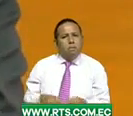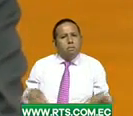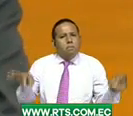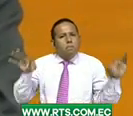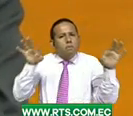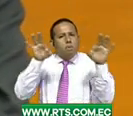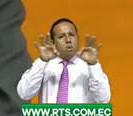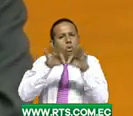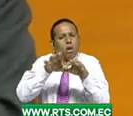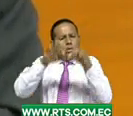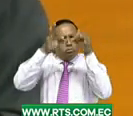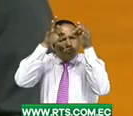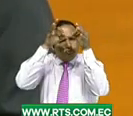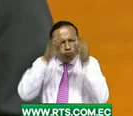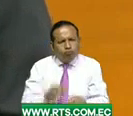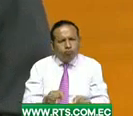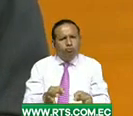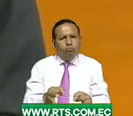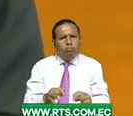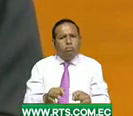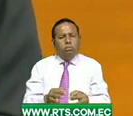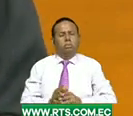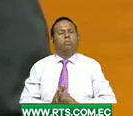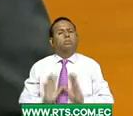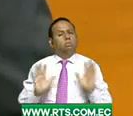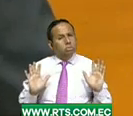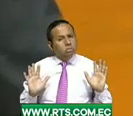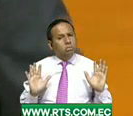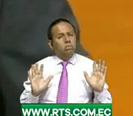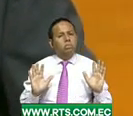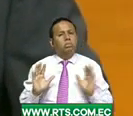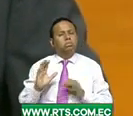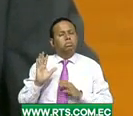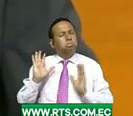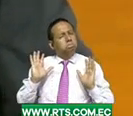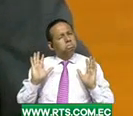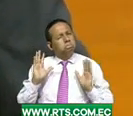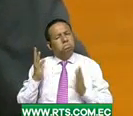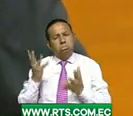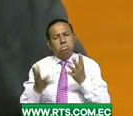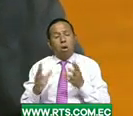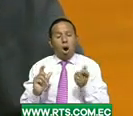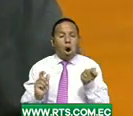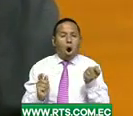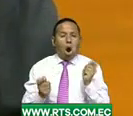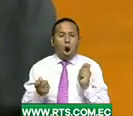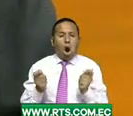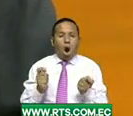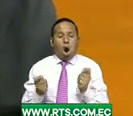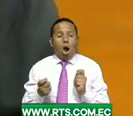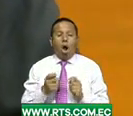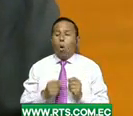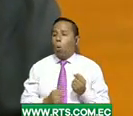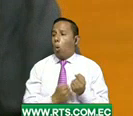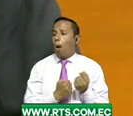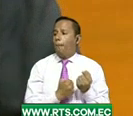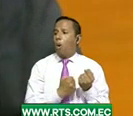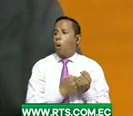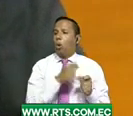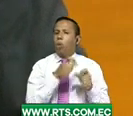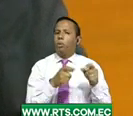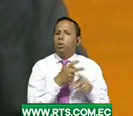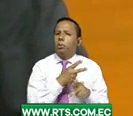mero ejercicio burocrático o peor, un camuflaje para proteger a narcos,